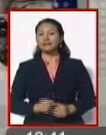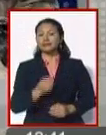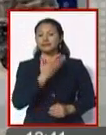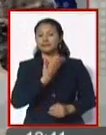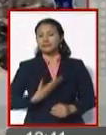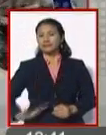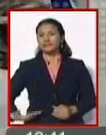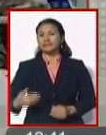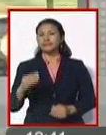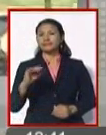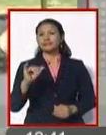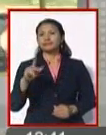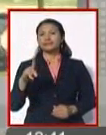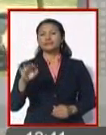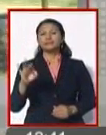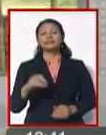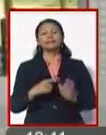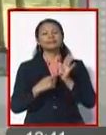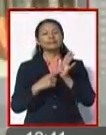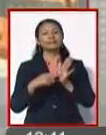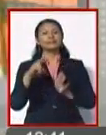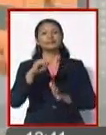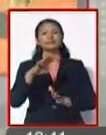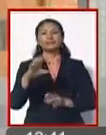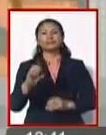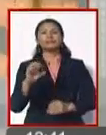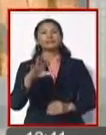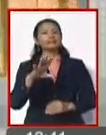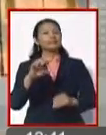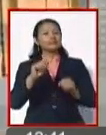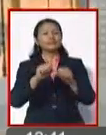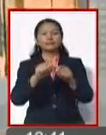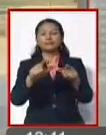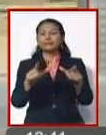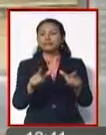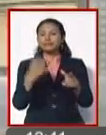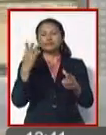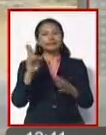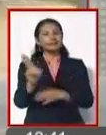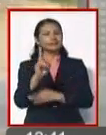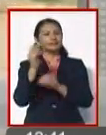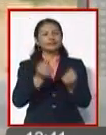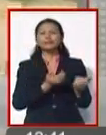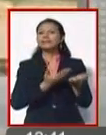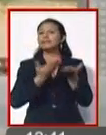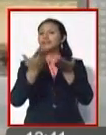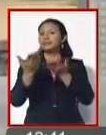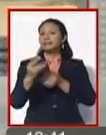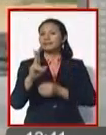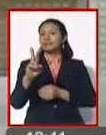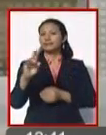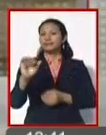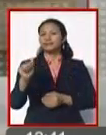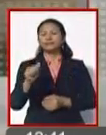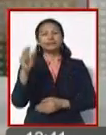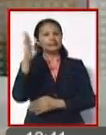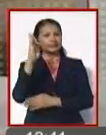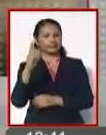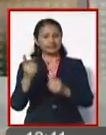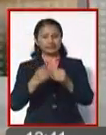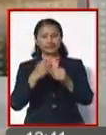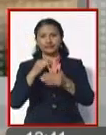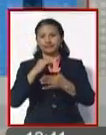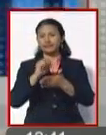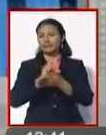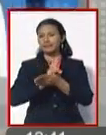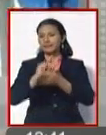El presidente de YPFB presentó los 250 vagones para 500 contenedores que se utilizarán para el transporte de urea al Brasil desde la primera